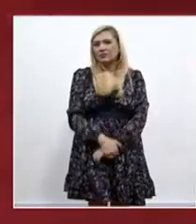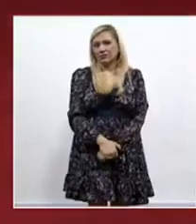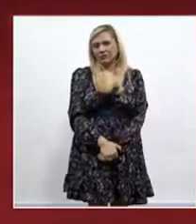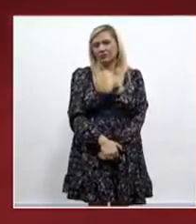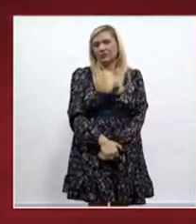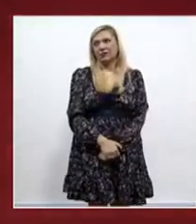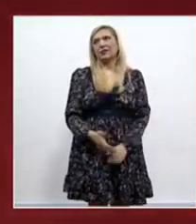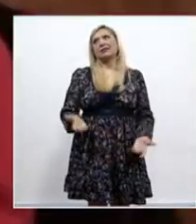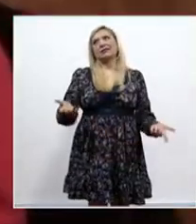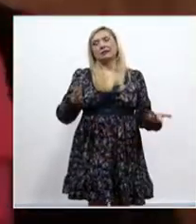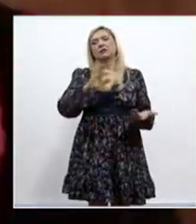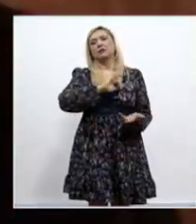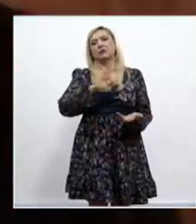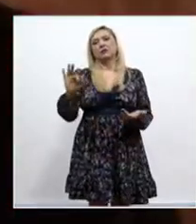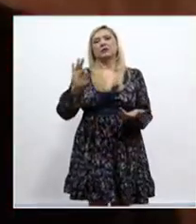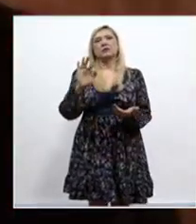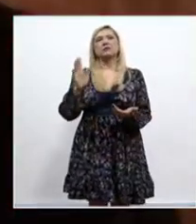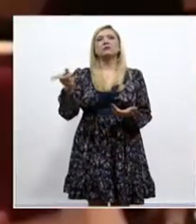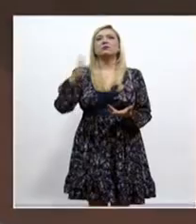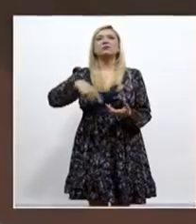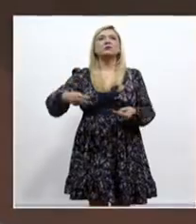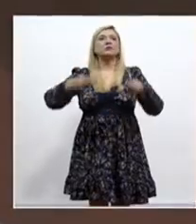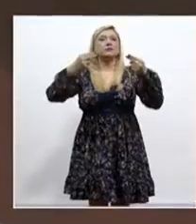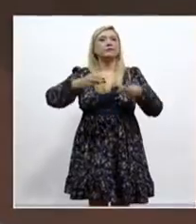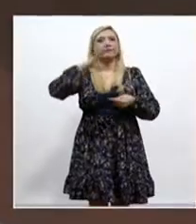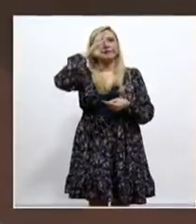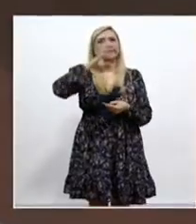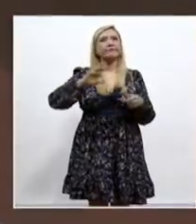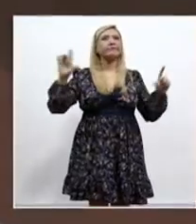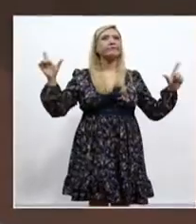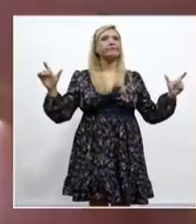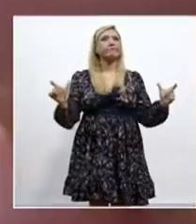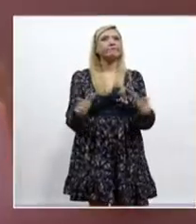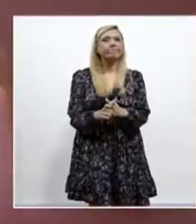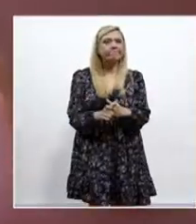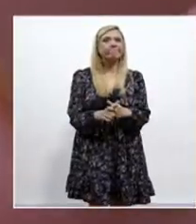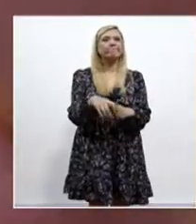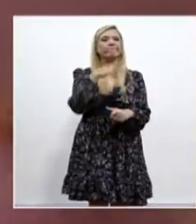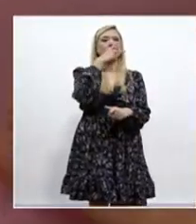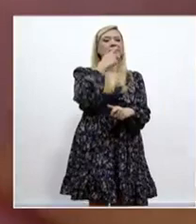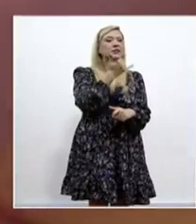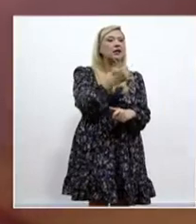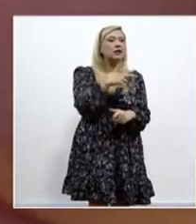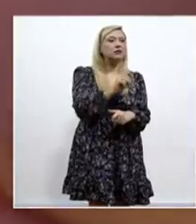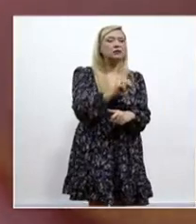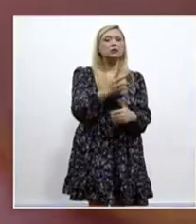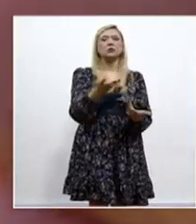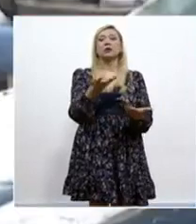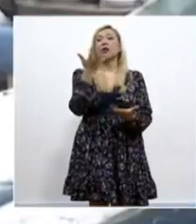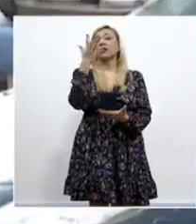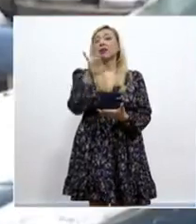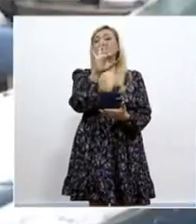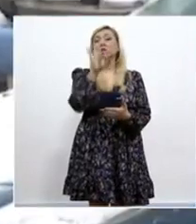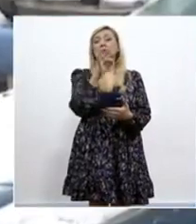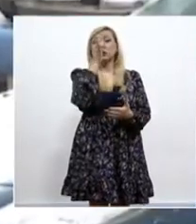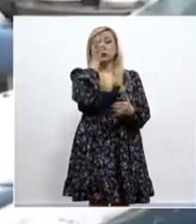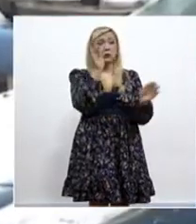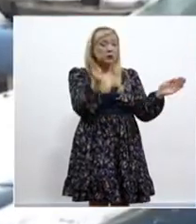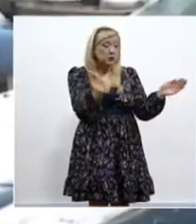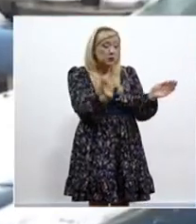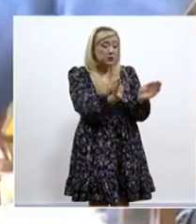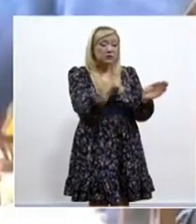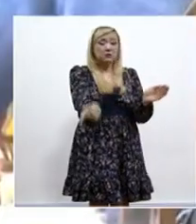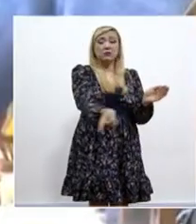la Eliminación de todas las formas de discriminación contra la mujer. Está compuesto por 23 personas expertas independientes. Entre